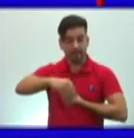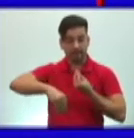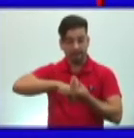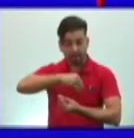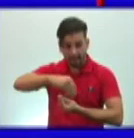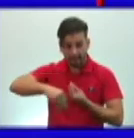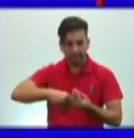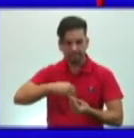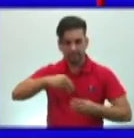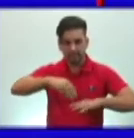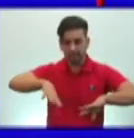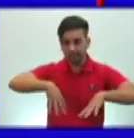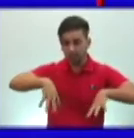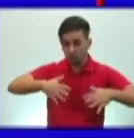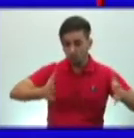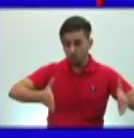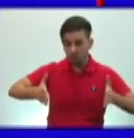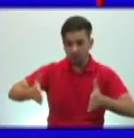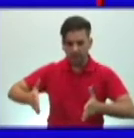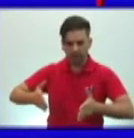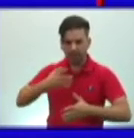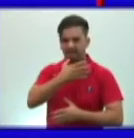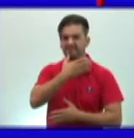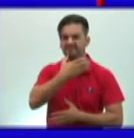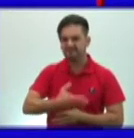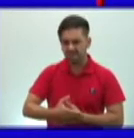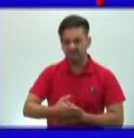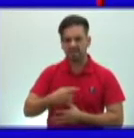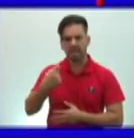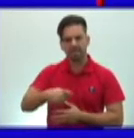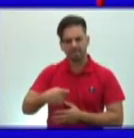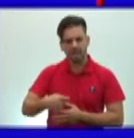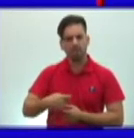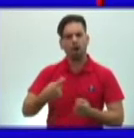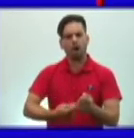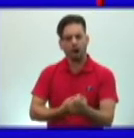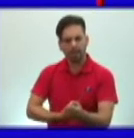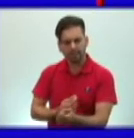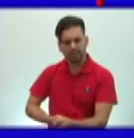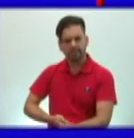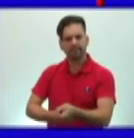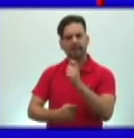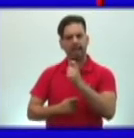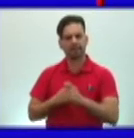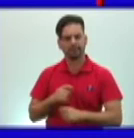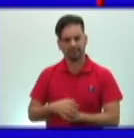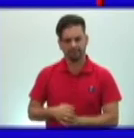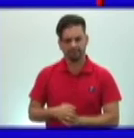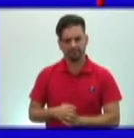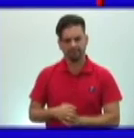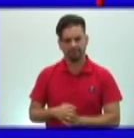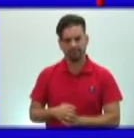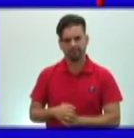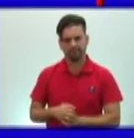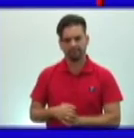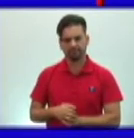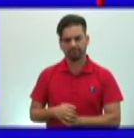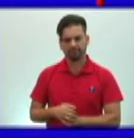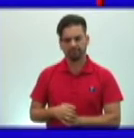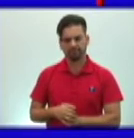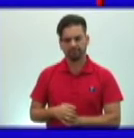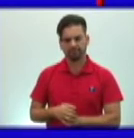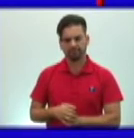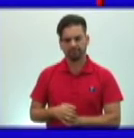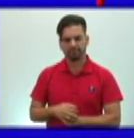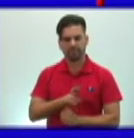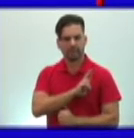a el asalto al cuartel Moncada, a la cárcel de los